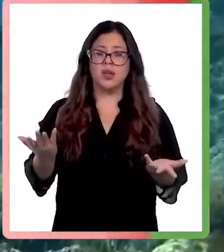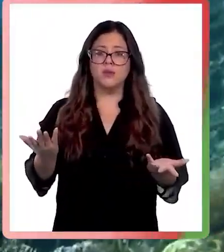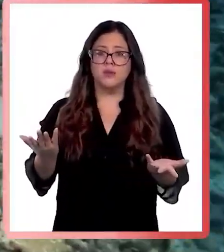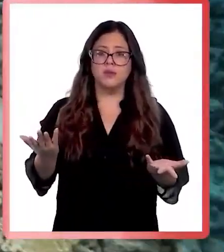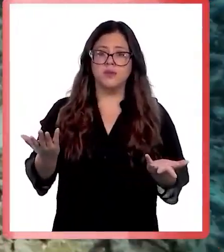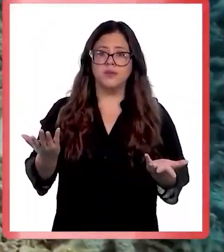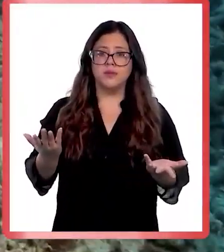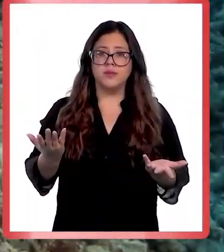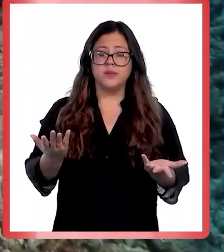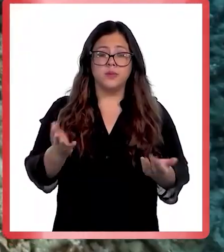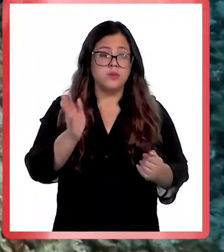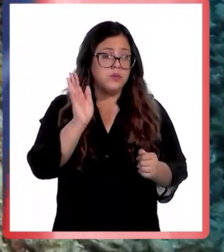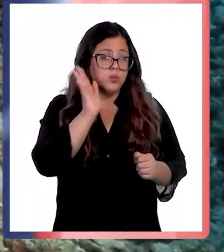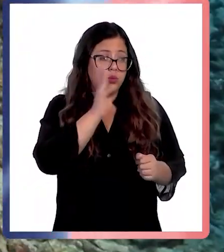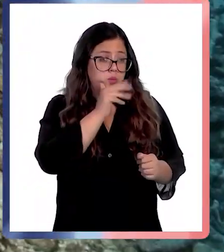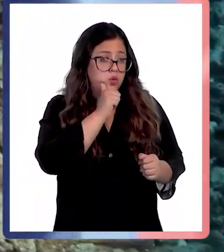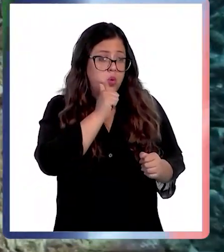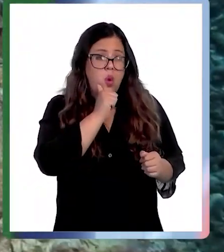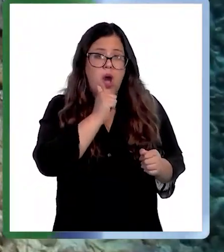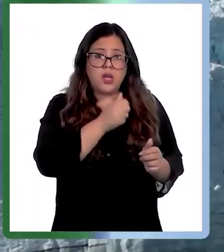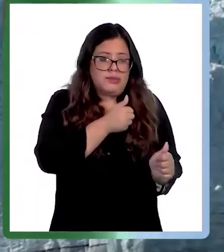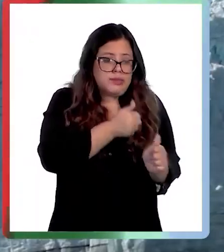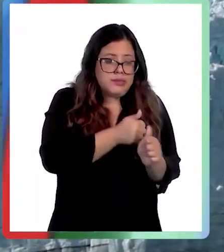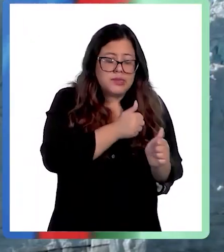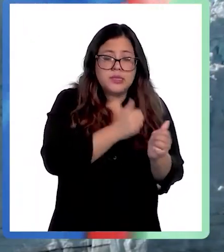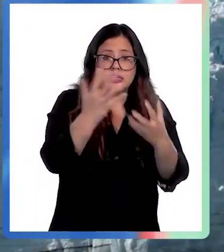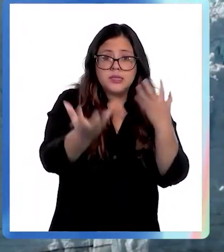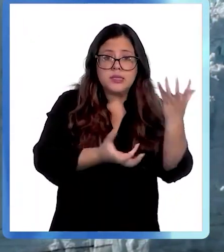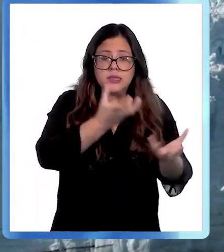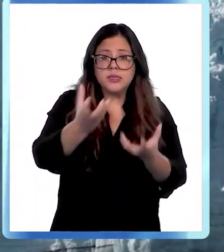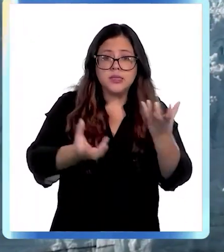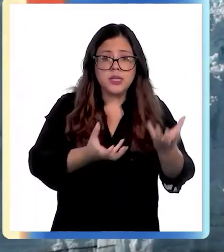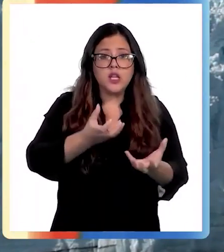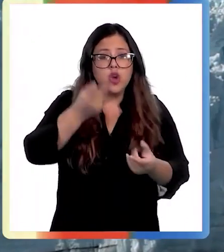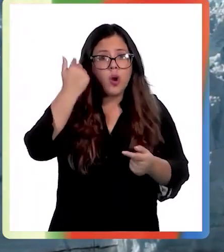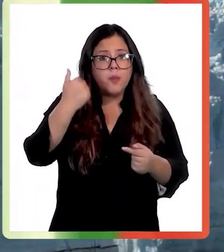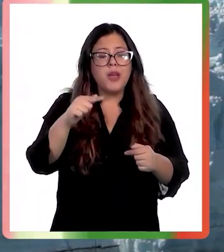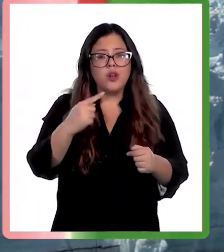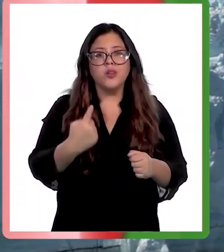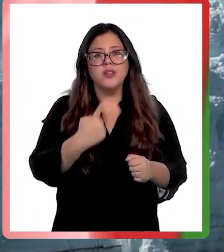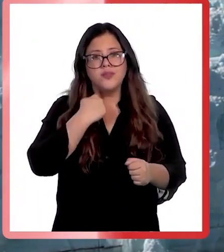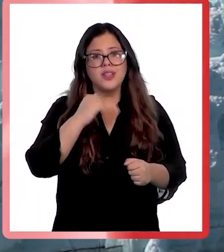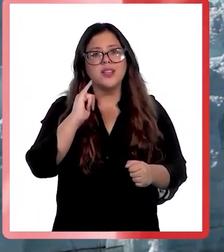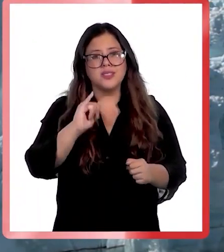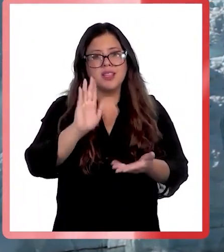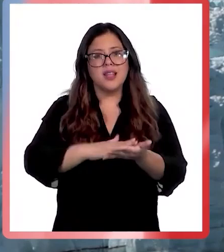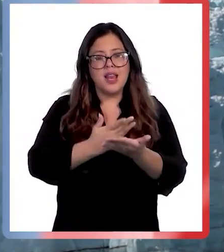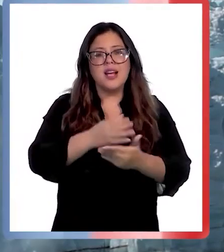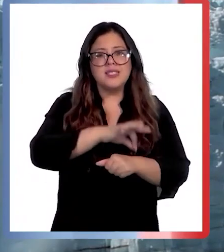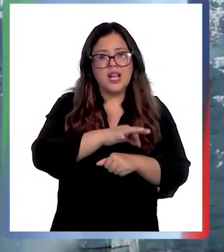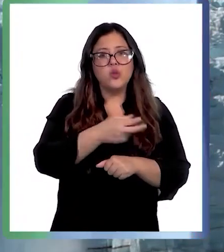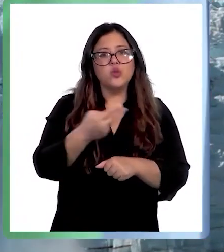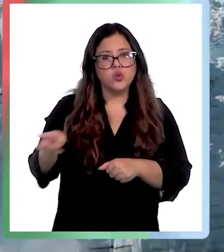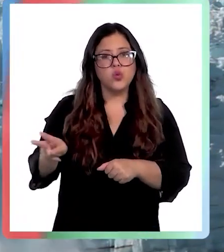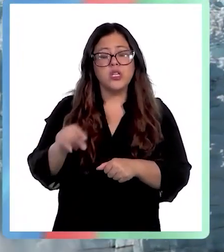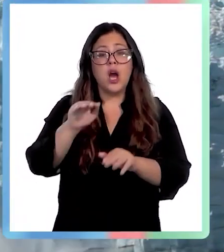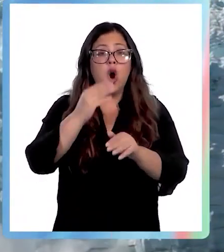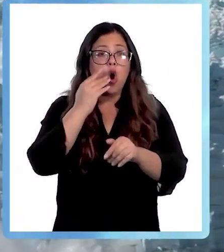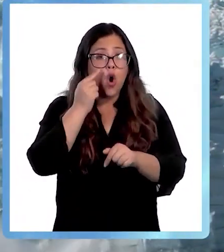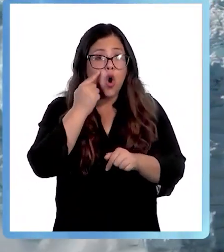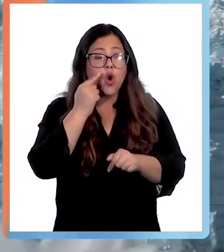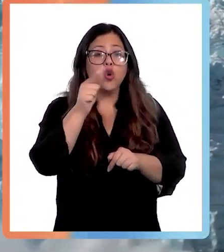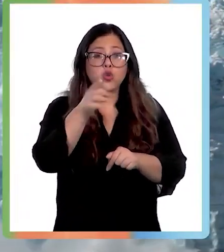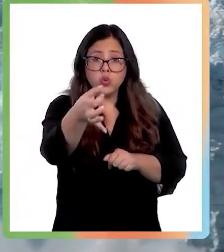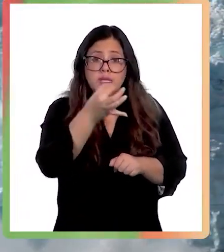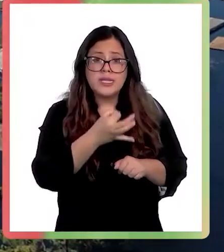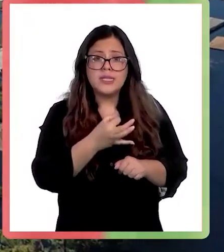no están vinculadas directamente con el incendio como tal, pues se afecten desde el punto de vista de su salud. Y como tú decías,